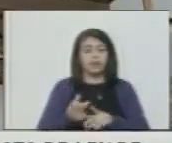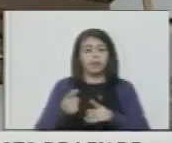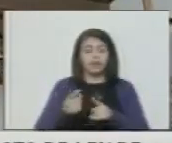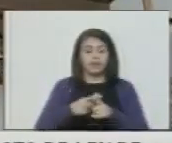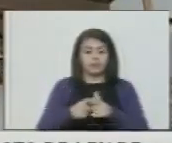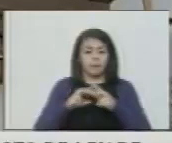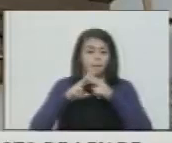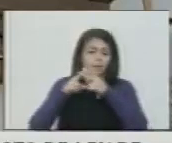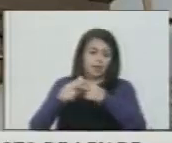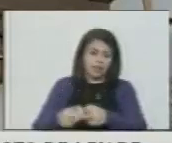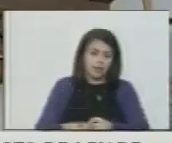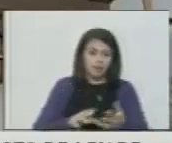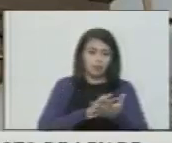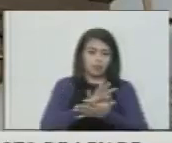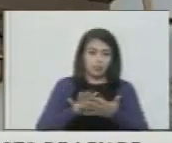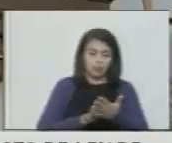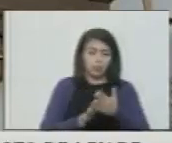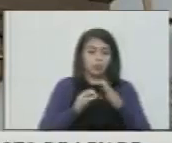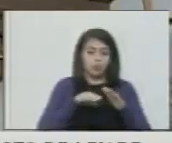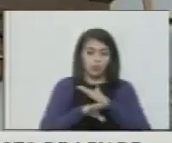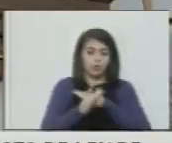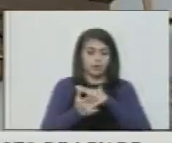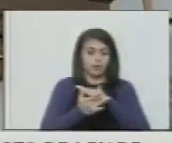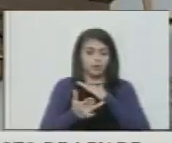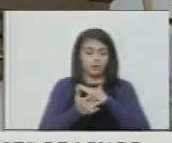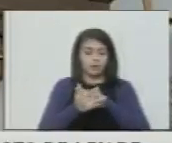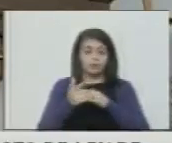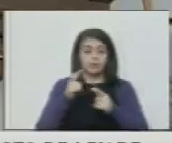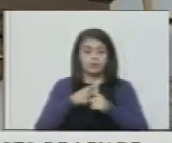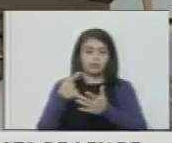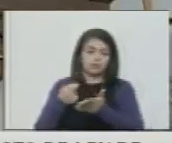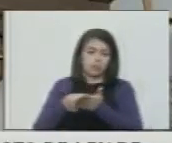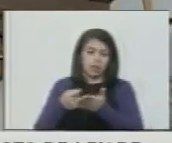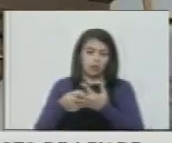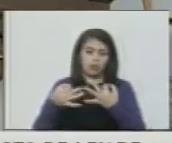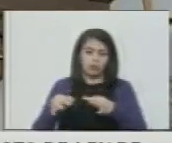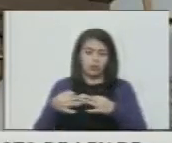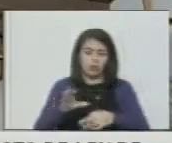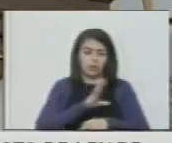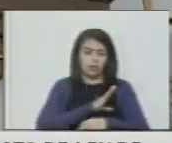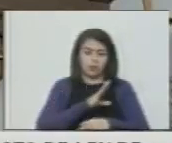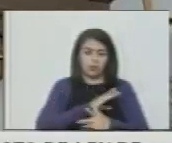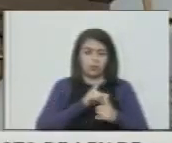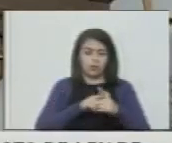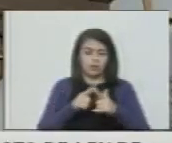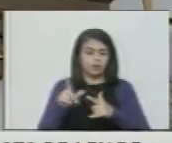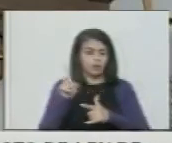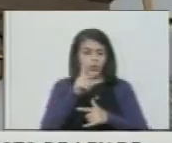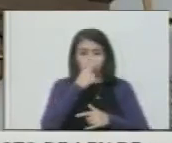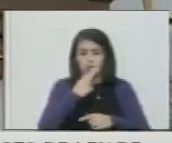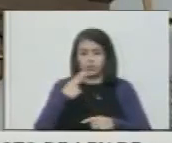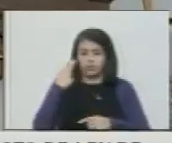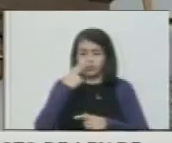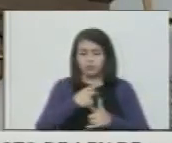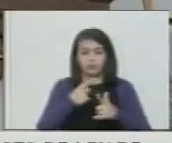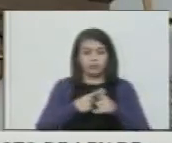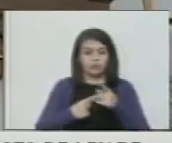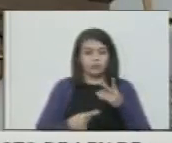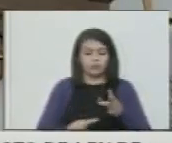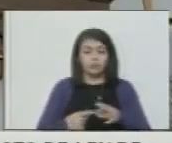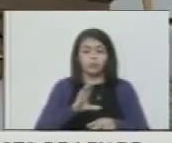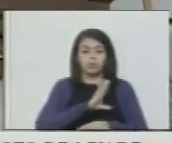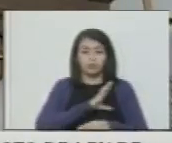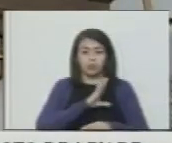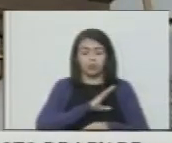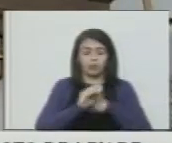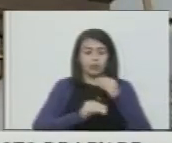a primas, siniestros, reservas técnicas, margen de solvencia, patrimonio propio, no comprometido,